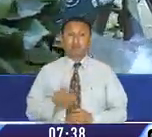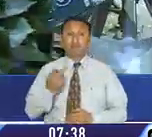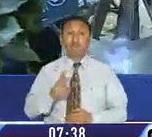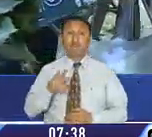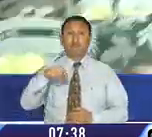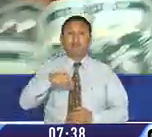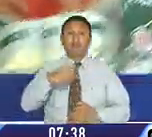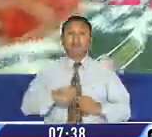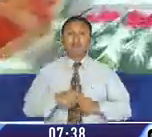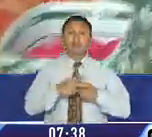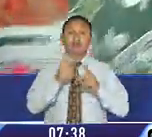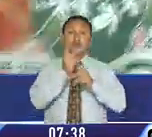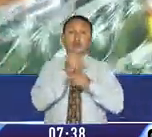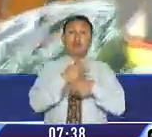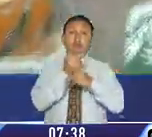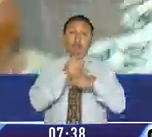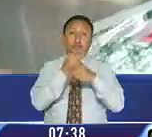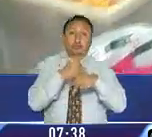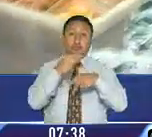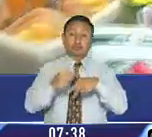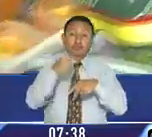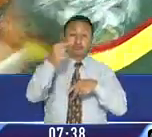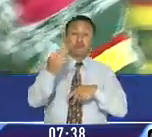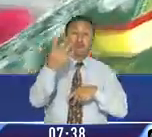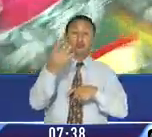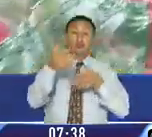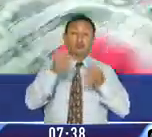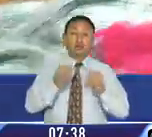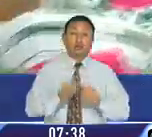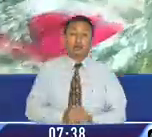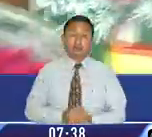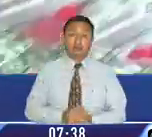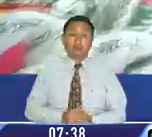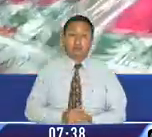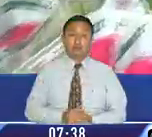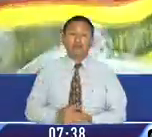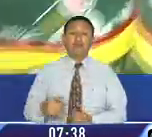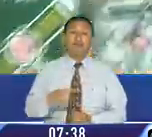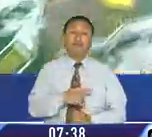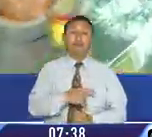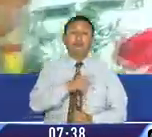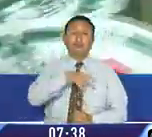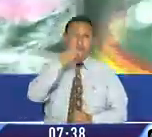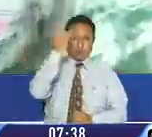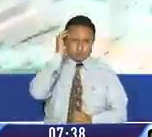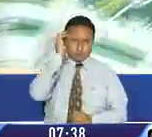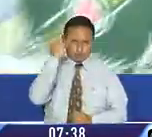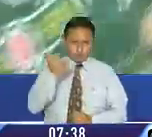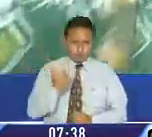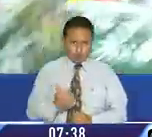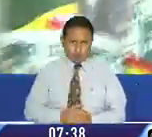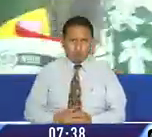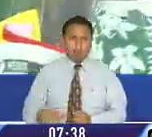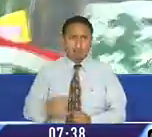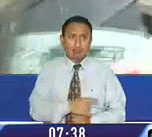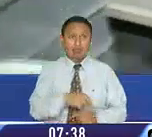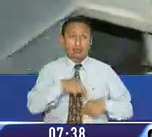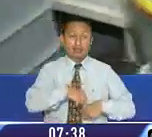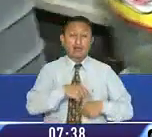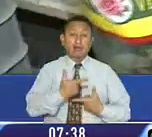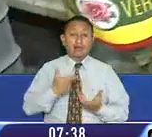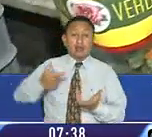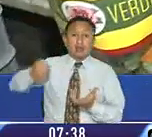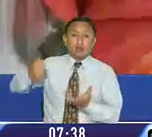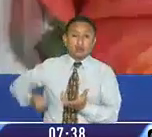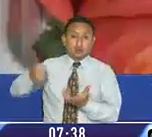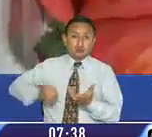empieza la producción nuevamente para el 14 de febrero. Ante ello, la mayor preocupación ahora es la importación de